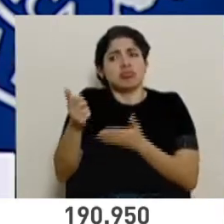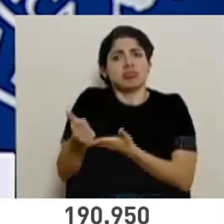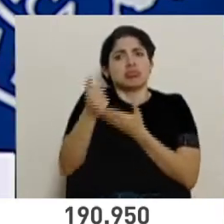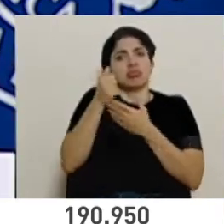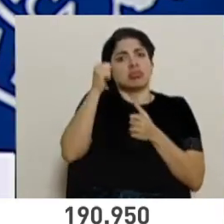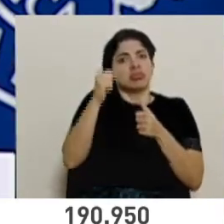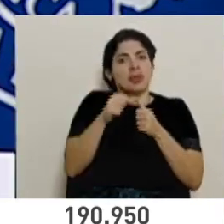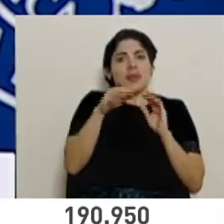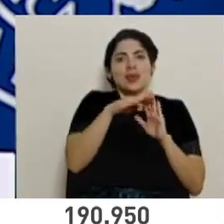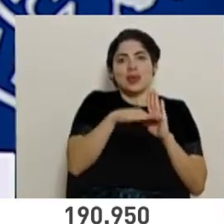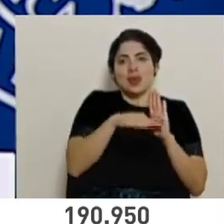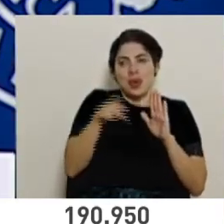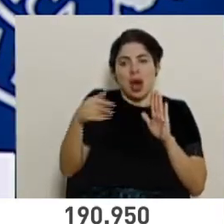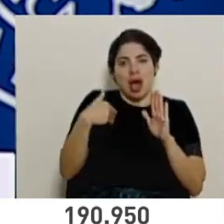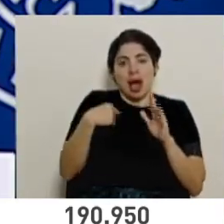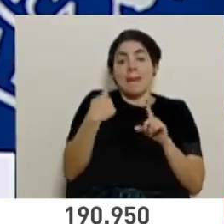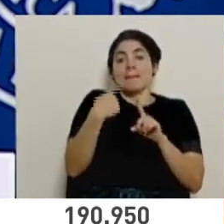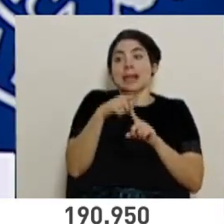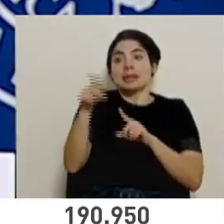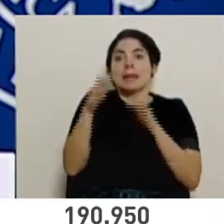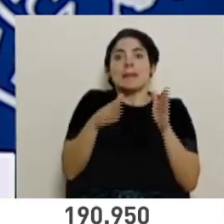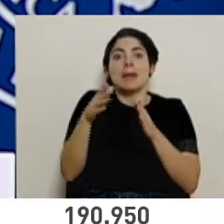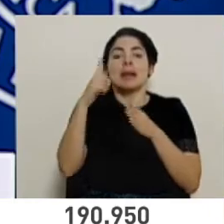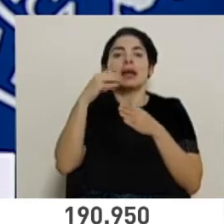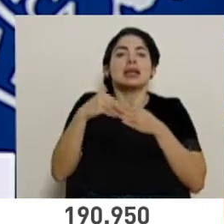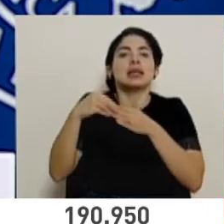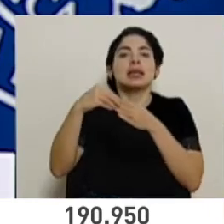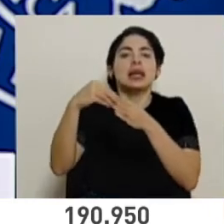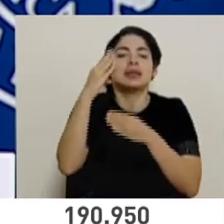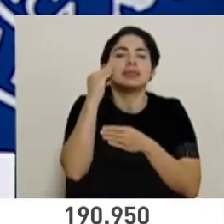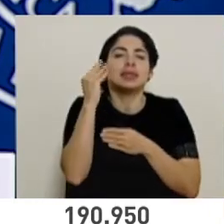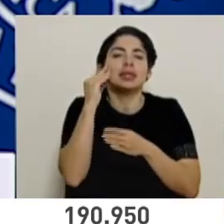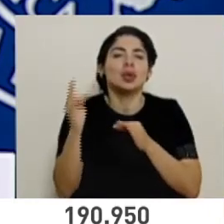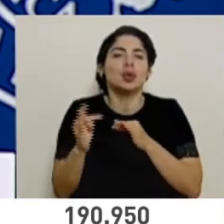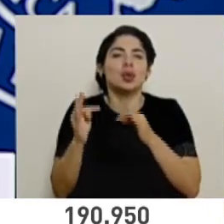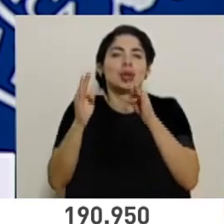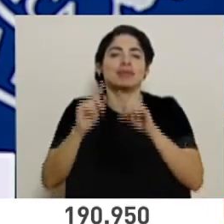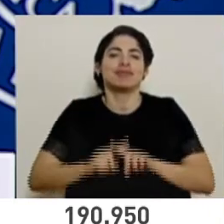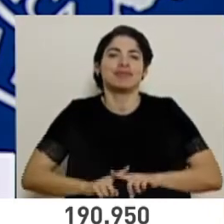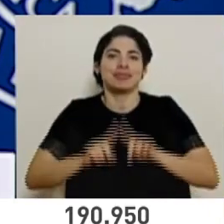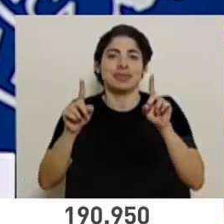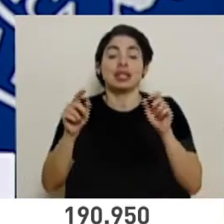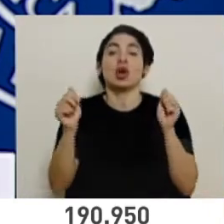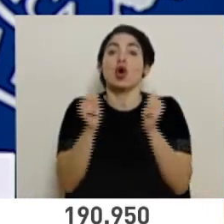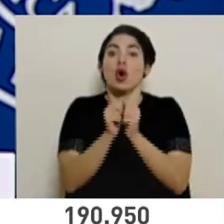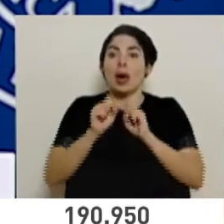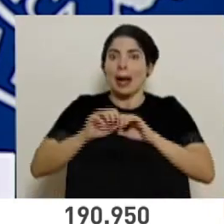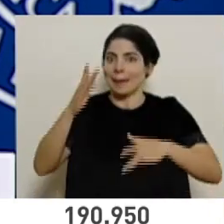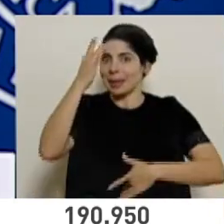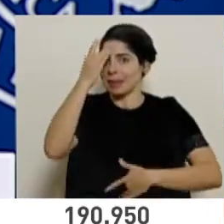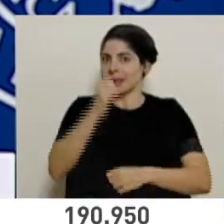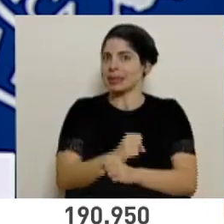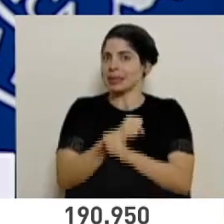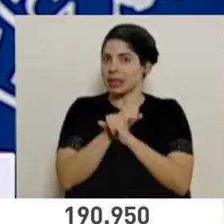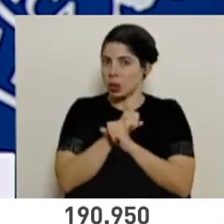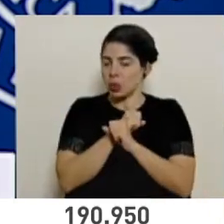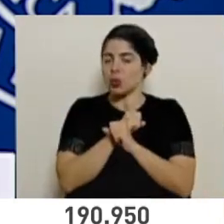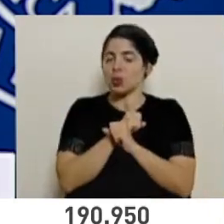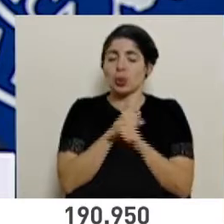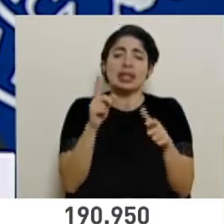los protocolos y que están preparados para guiar experiencias de turismo de una manera epidemiológicamente muy segura.